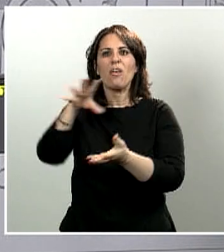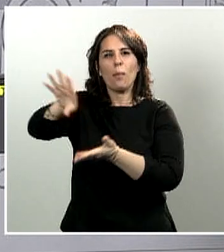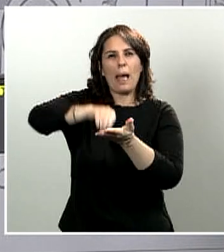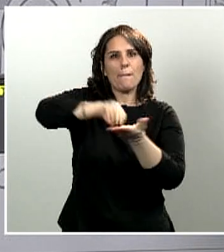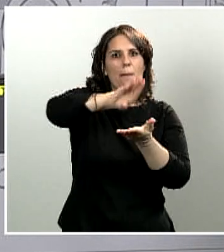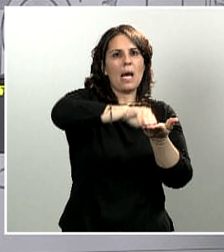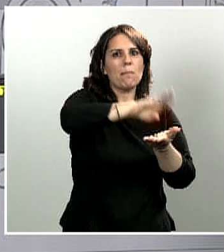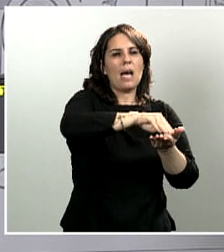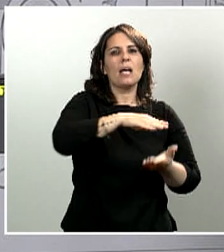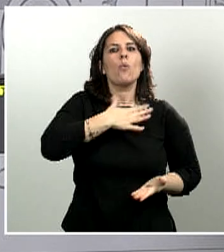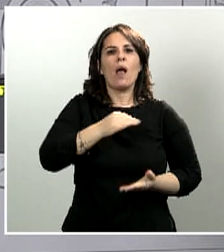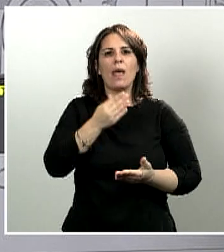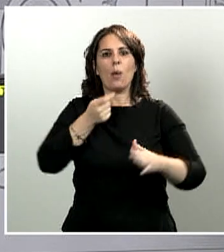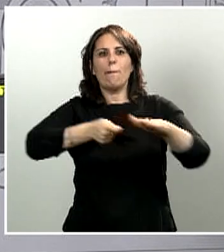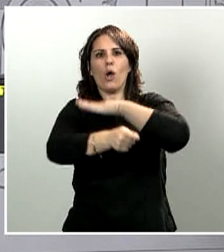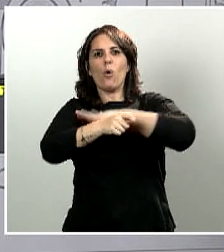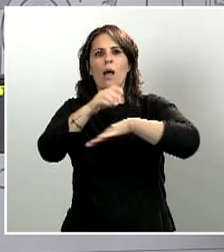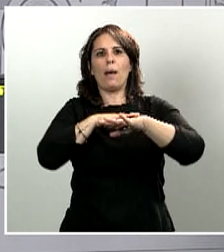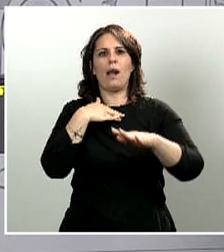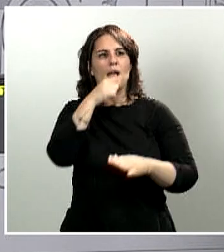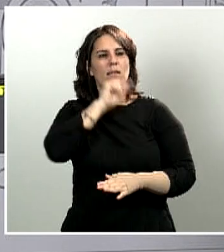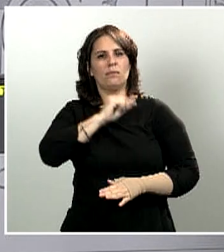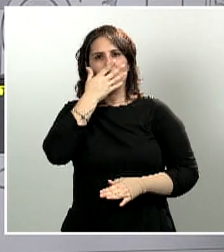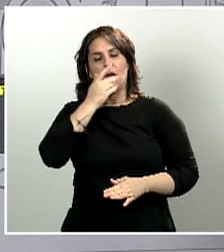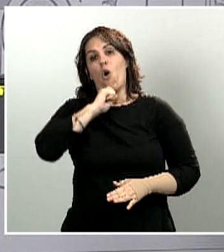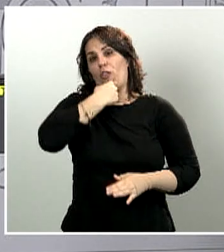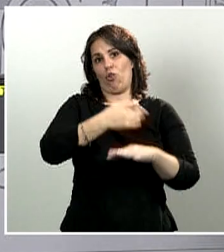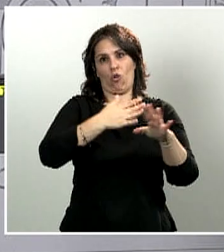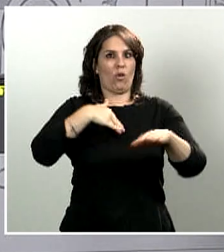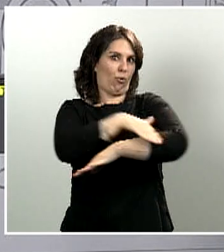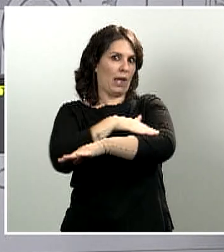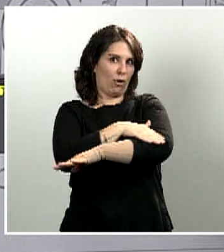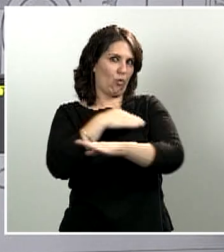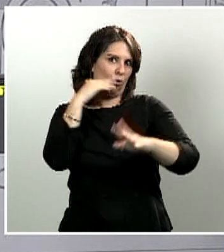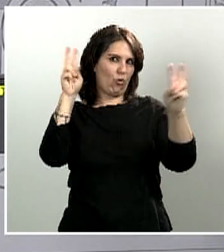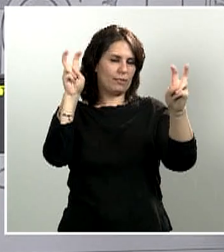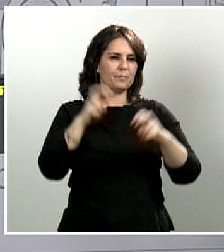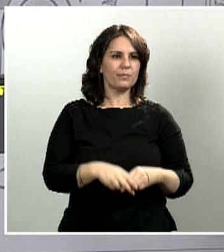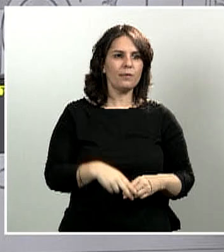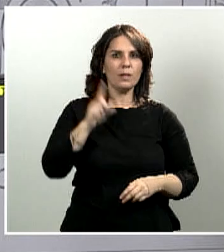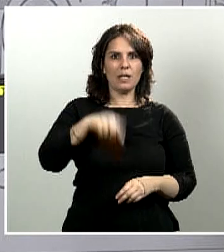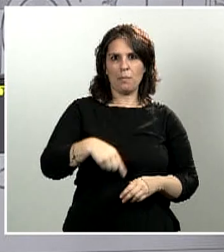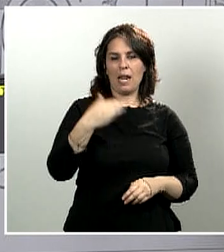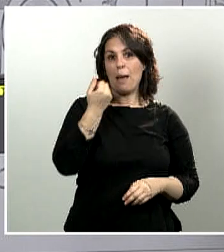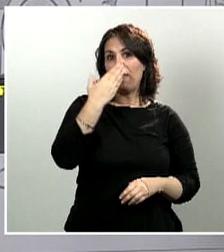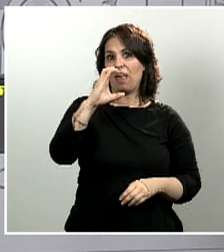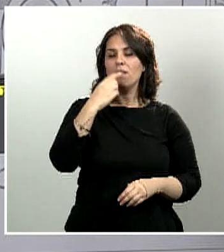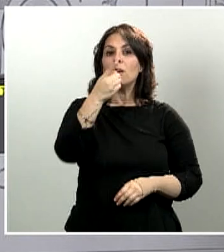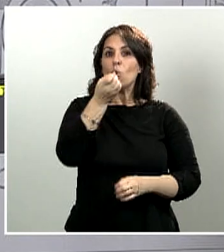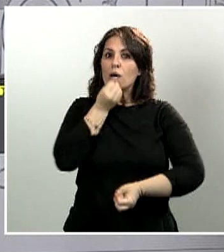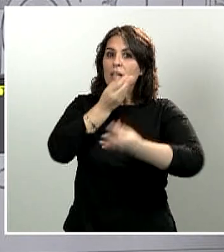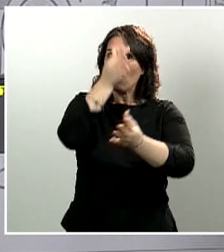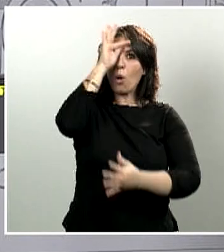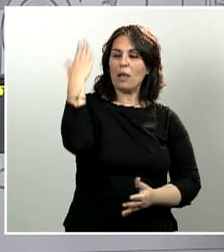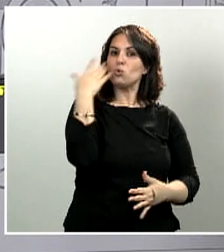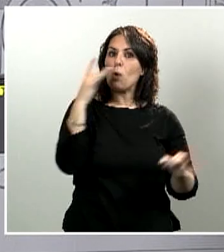a las instituciones del Gobierno? ABC dice, sus declaraciones del pasado domingo fueron un error o una malinterpretación de la orden